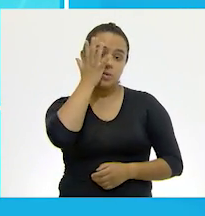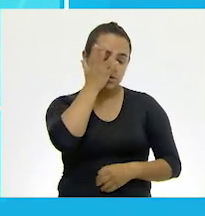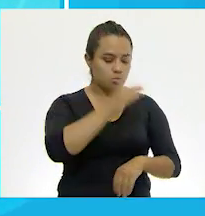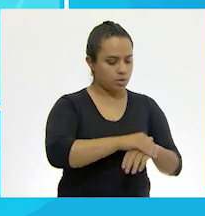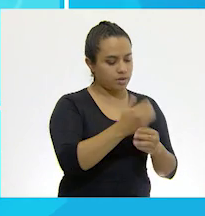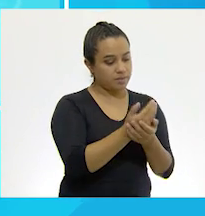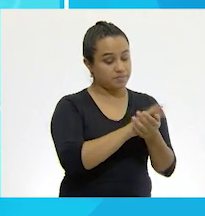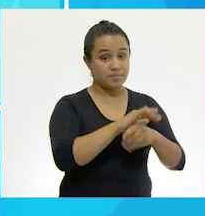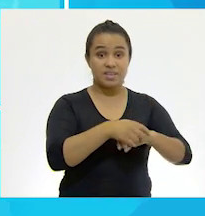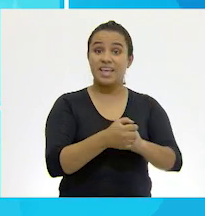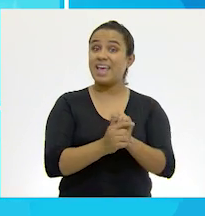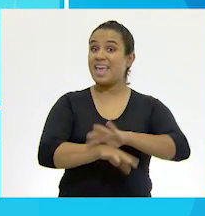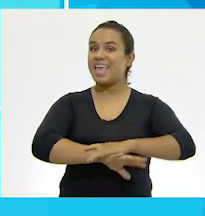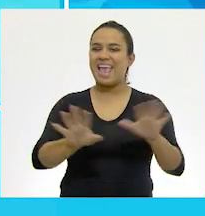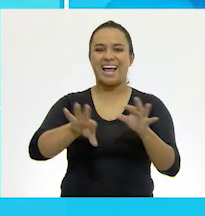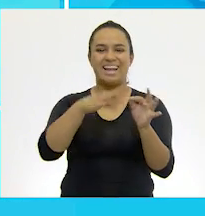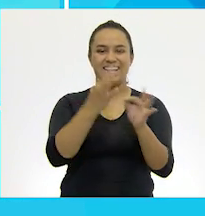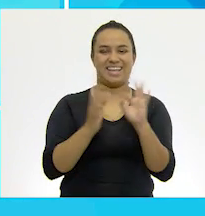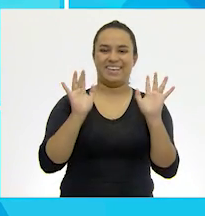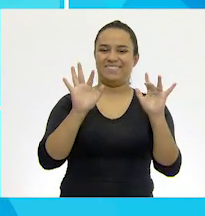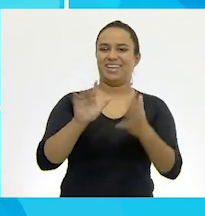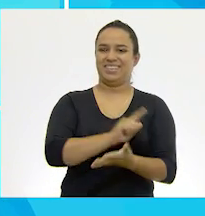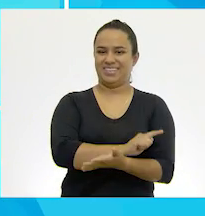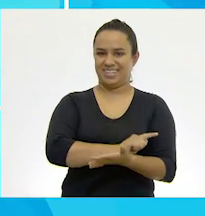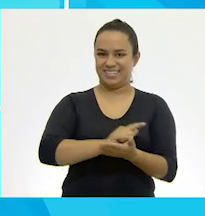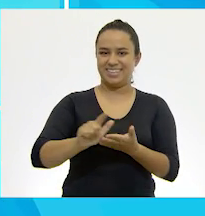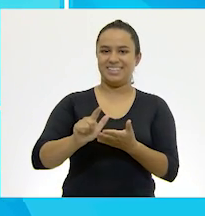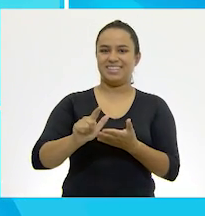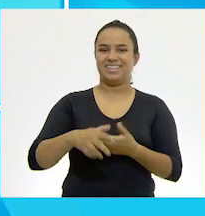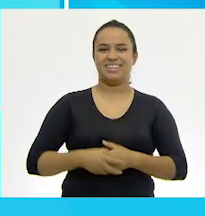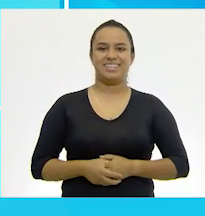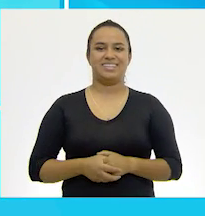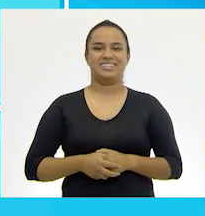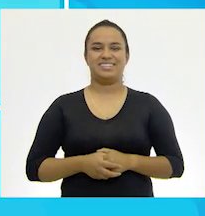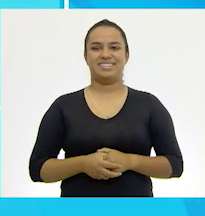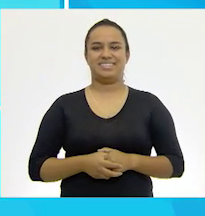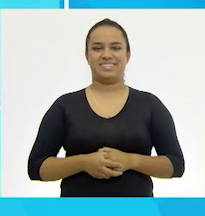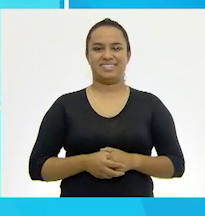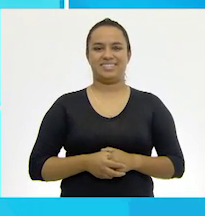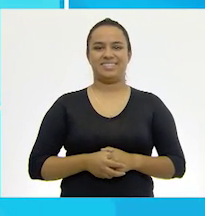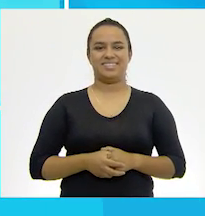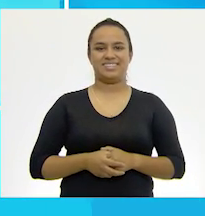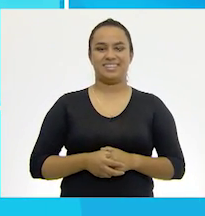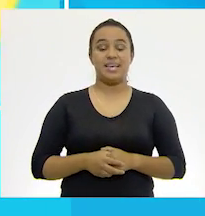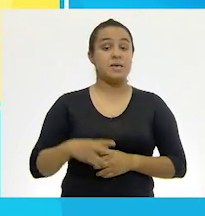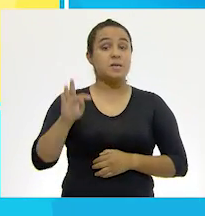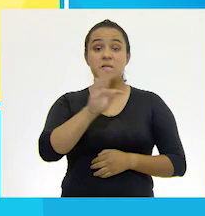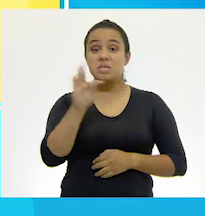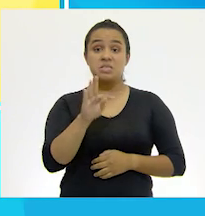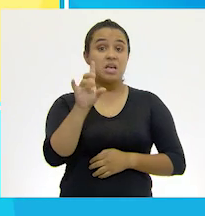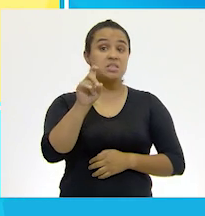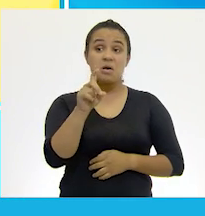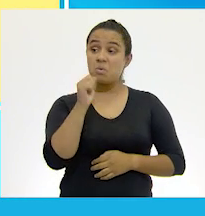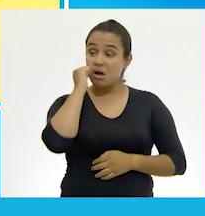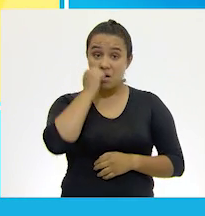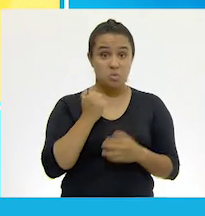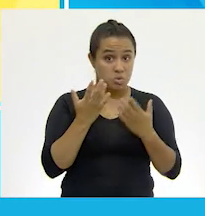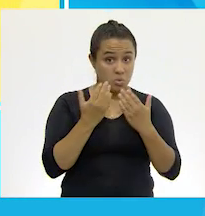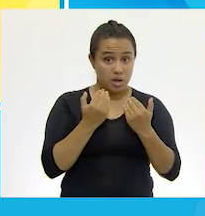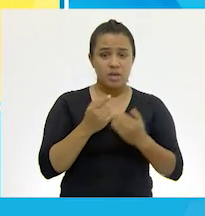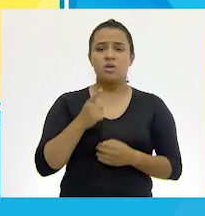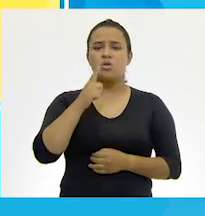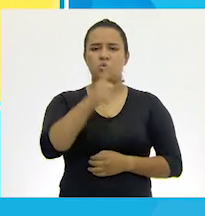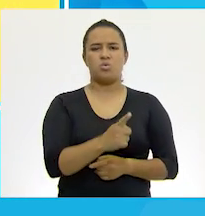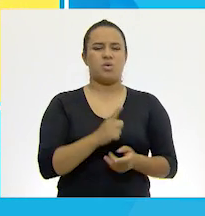Sécalas con una toalla. ¡Y listo! ¡Tus manos están limpias! Si no tienes agua y jabón,